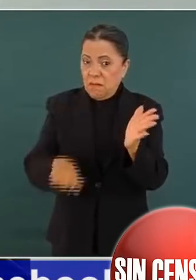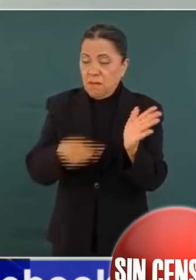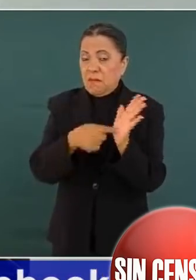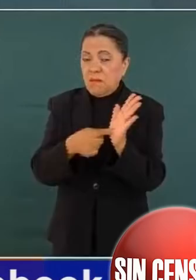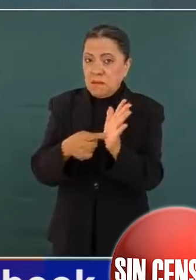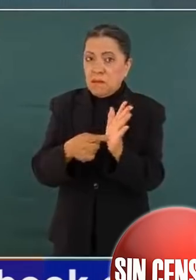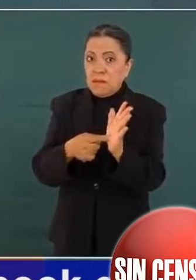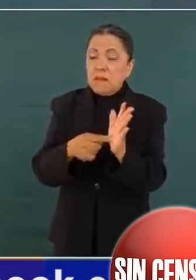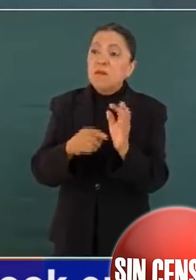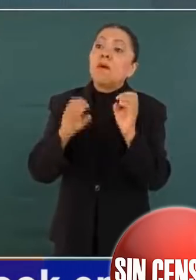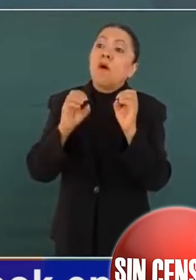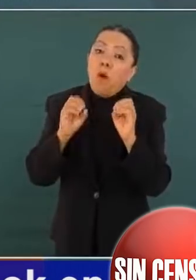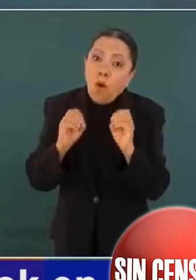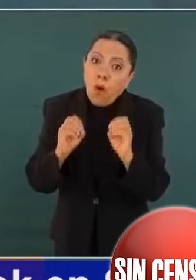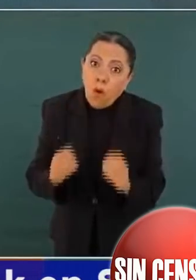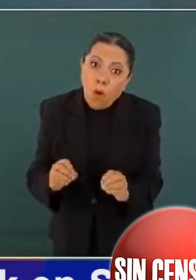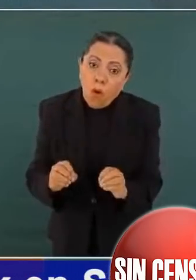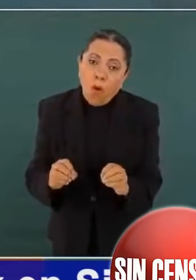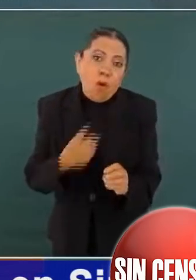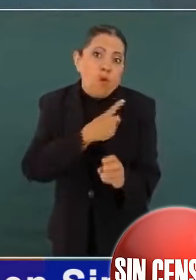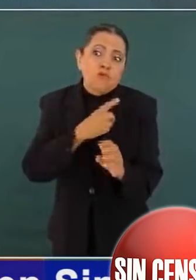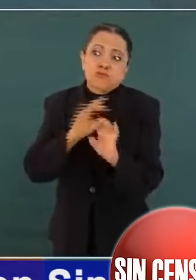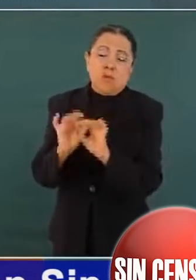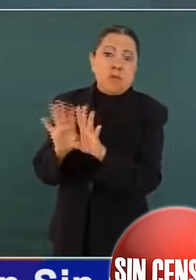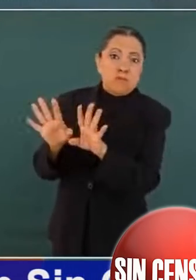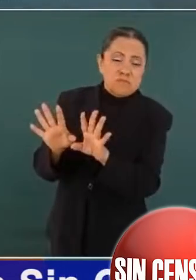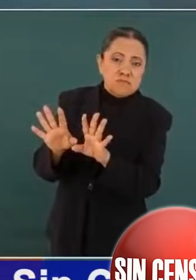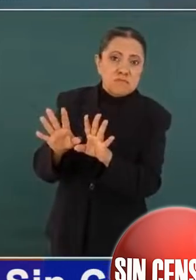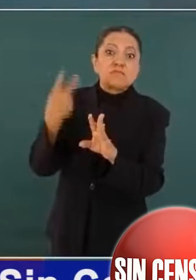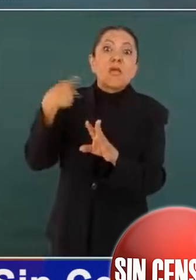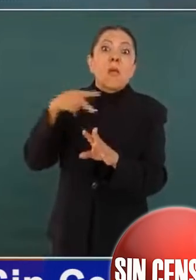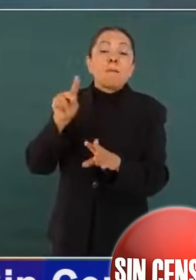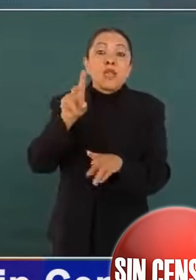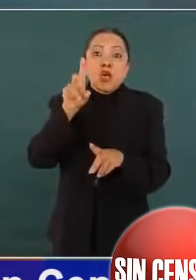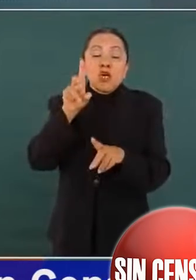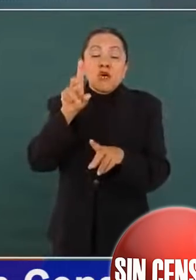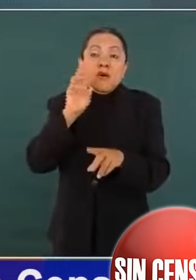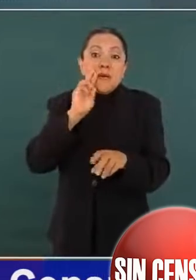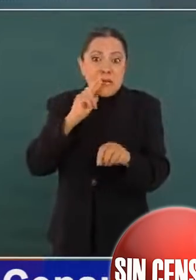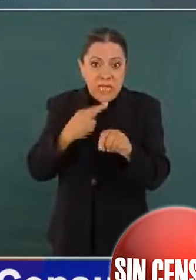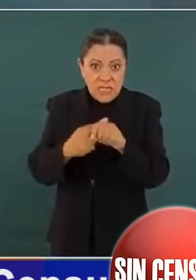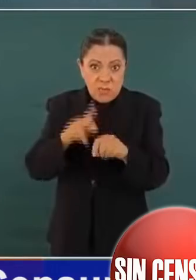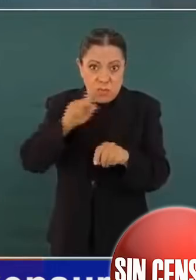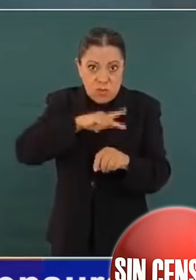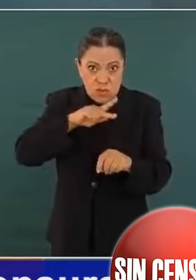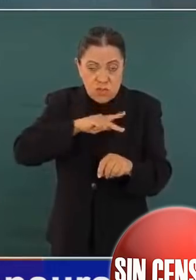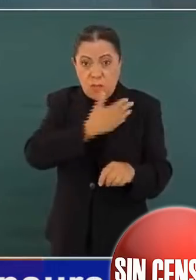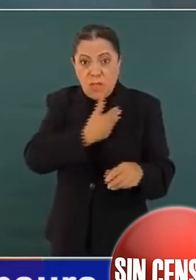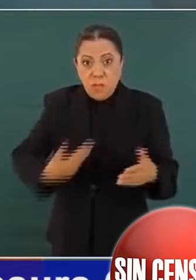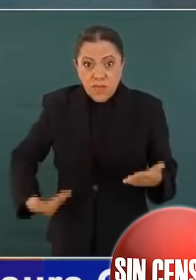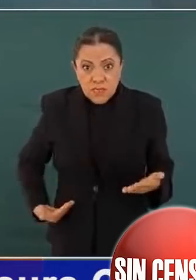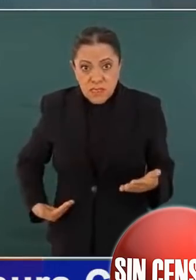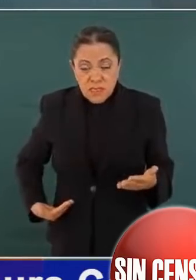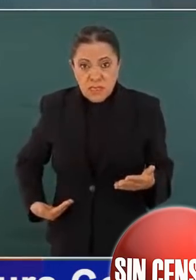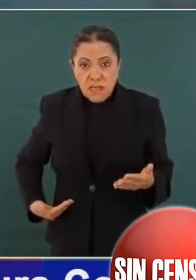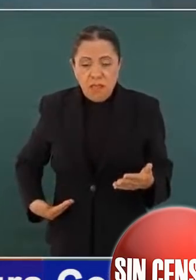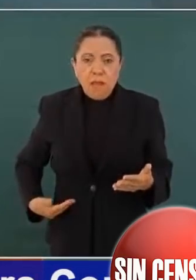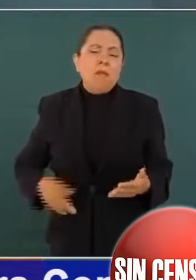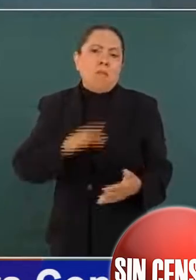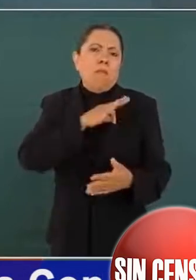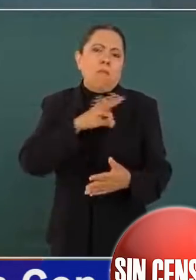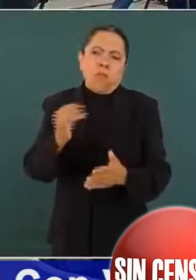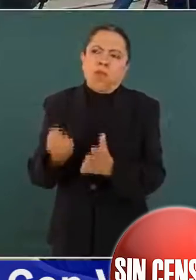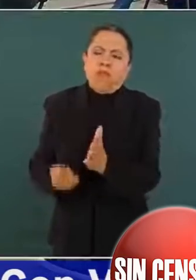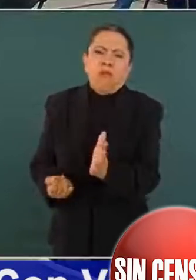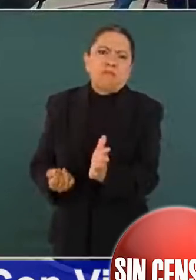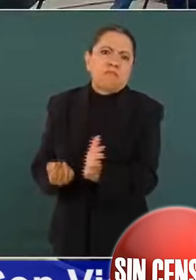por ley, si depende del titular del Ejecutivo, a mí me gustaría que se integrara